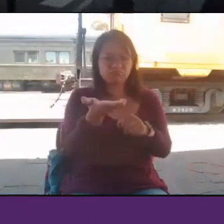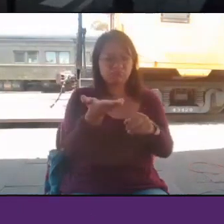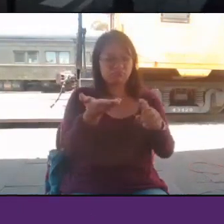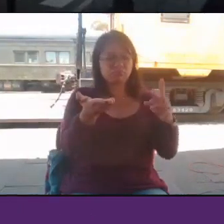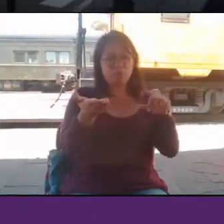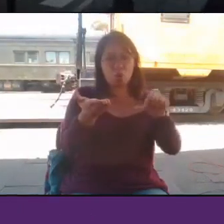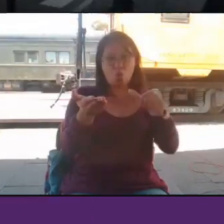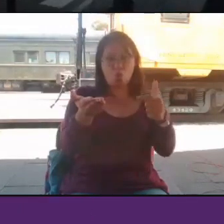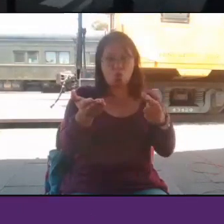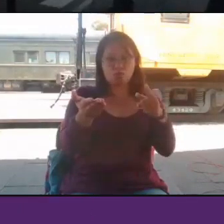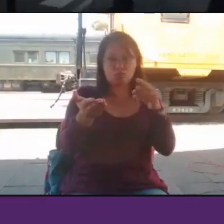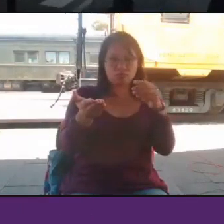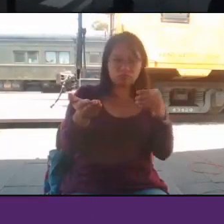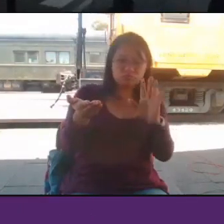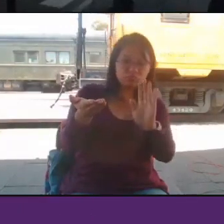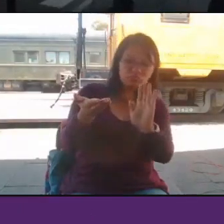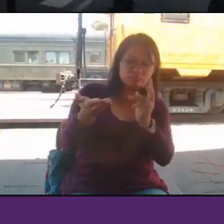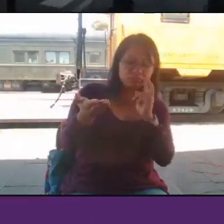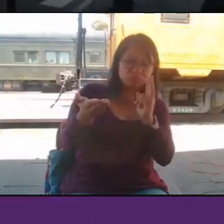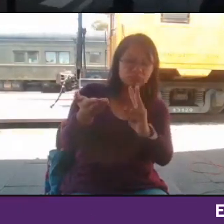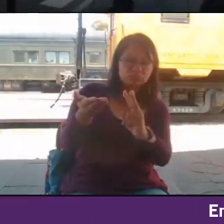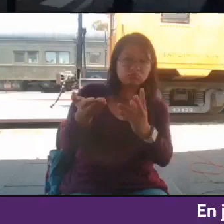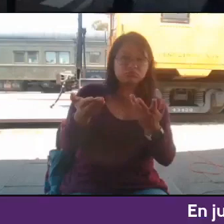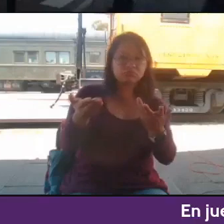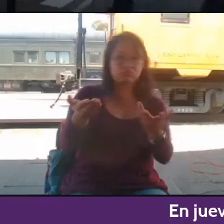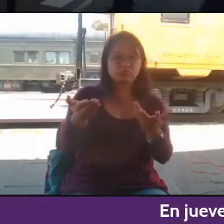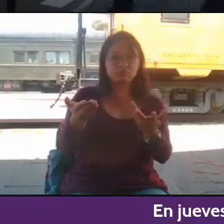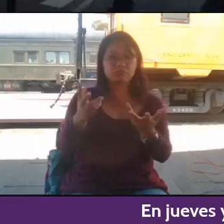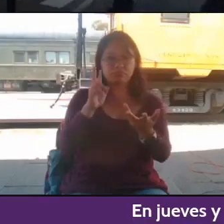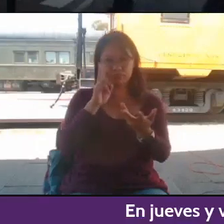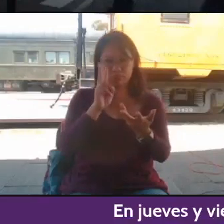viene la parienta de Kimi.